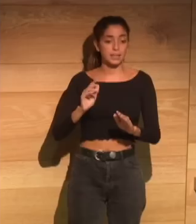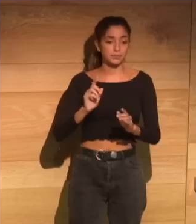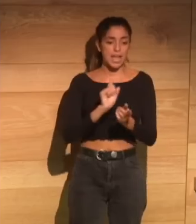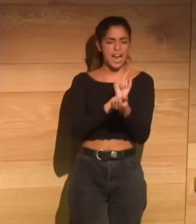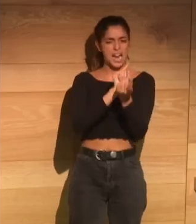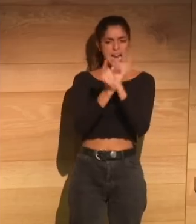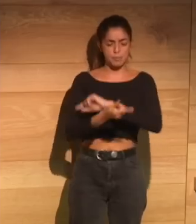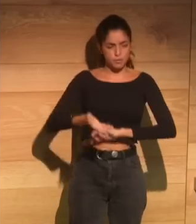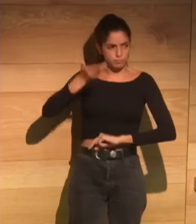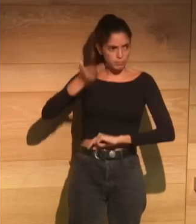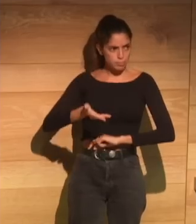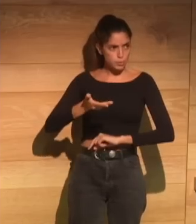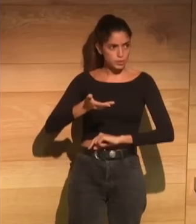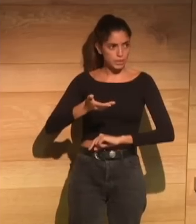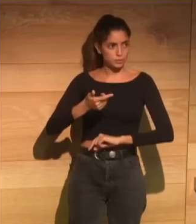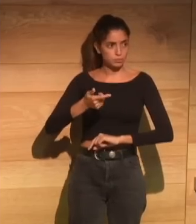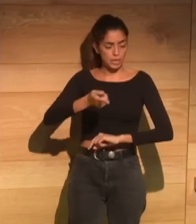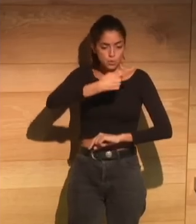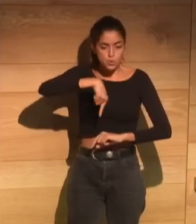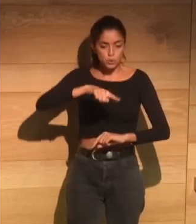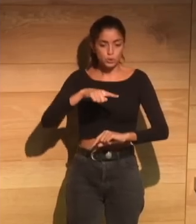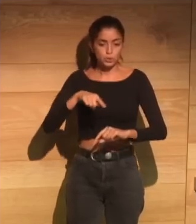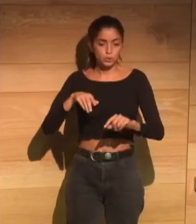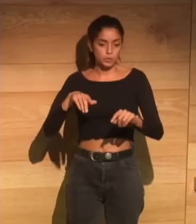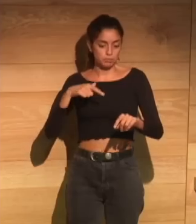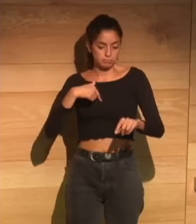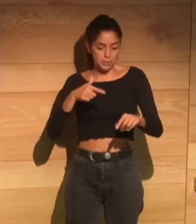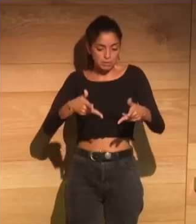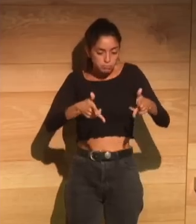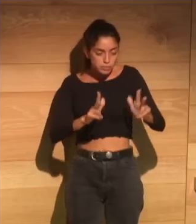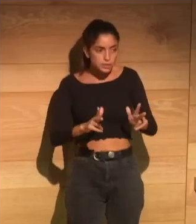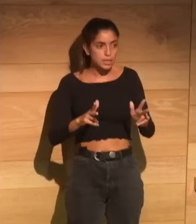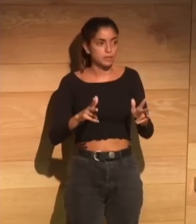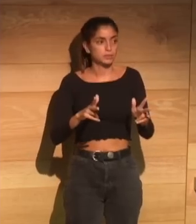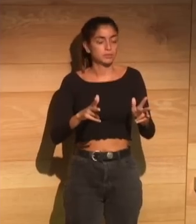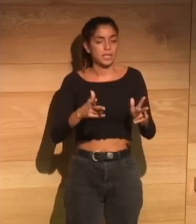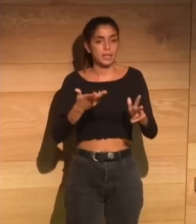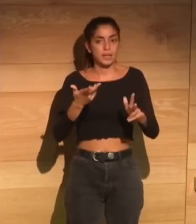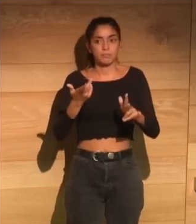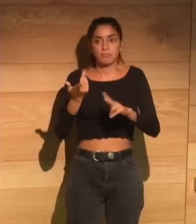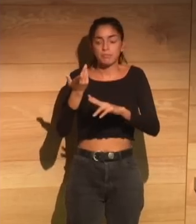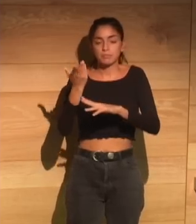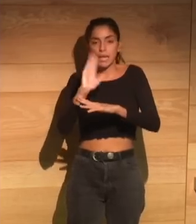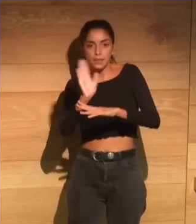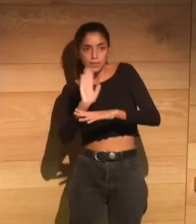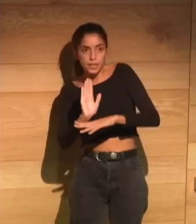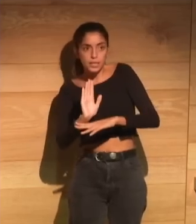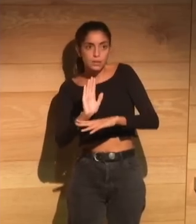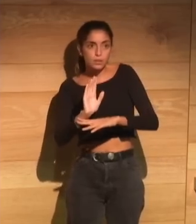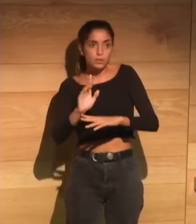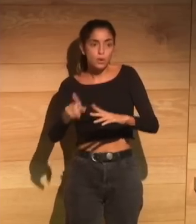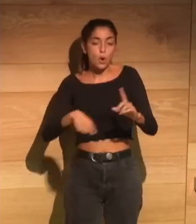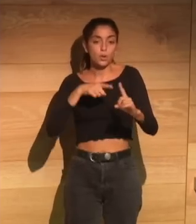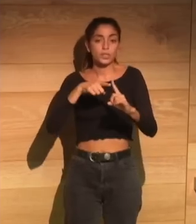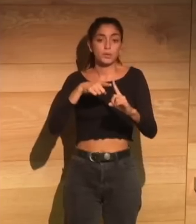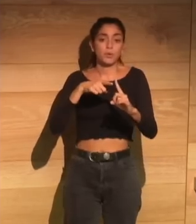debemos, y el hecho de que nosotros podamos sentarnos hoy delante de la pantalla de cine a ver el próximo éxito de Rodrigo